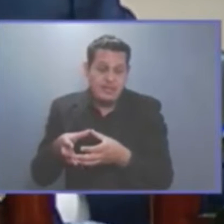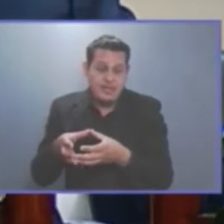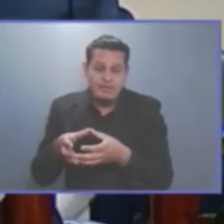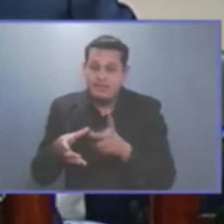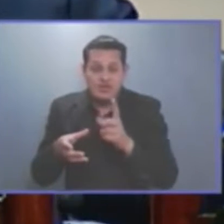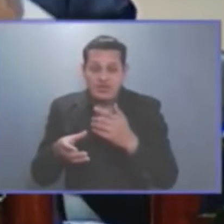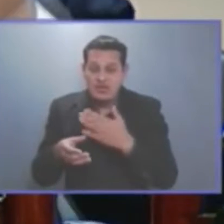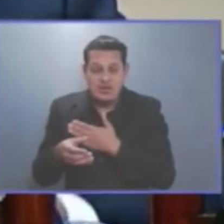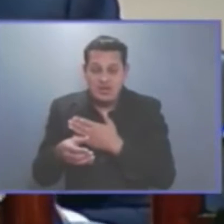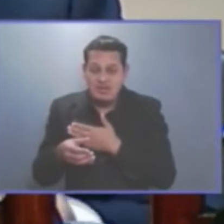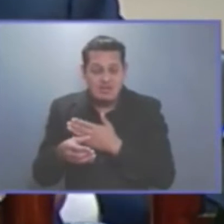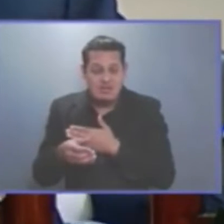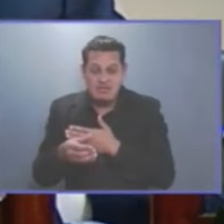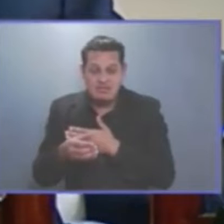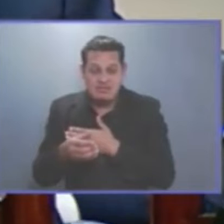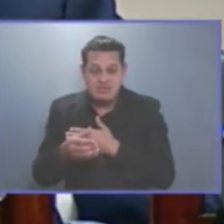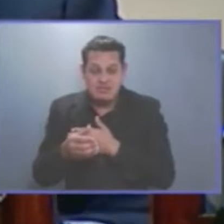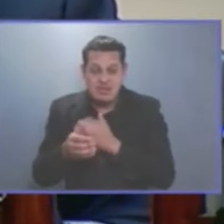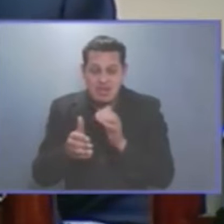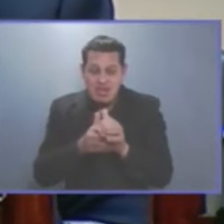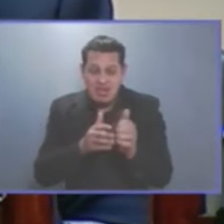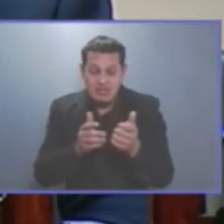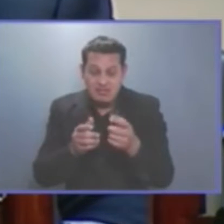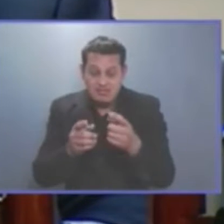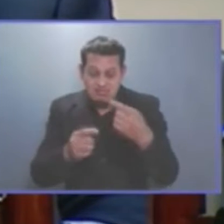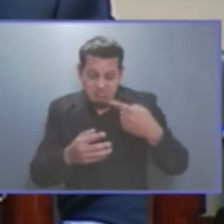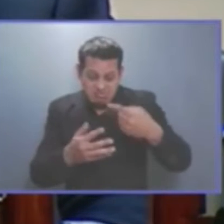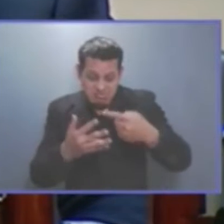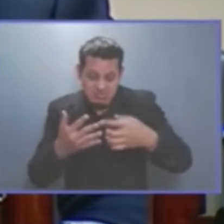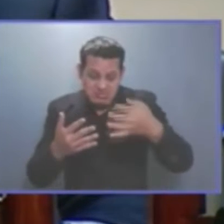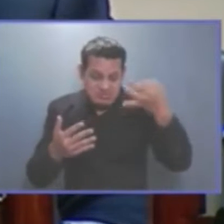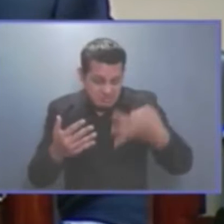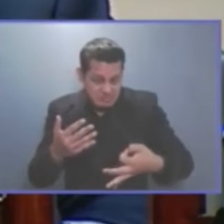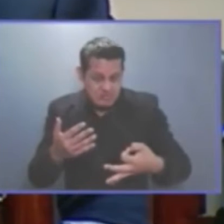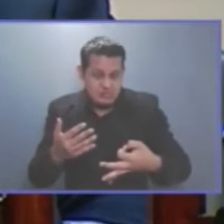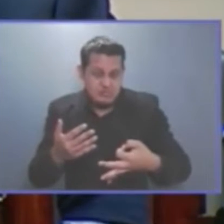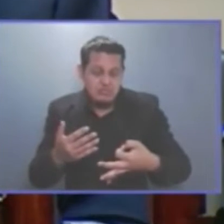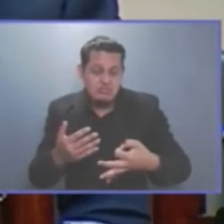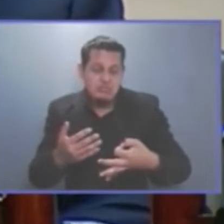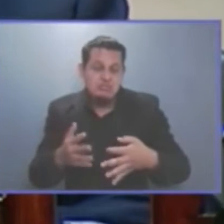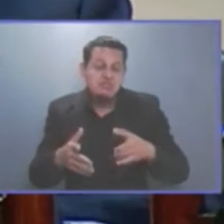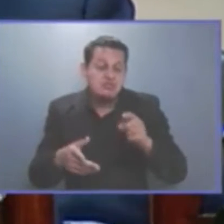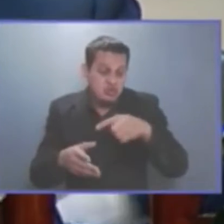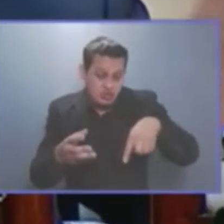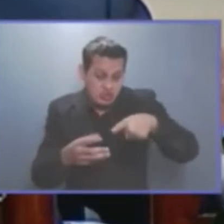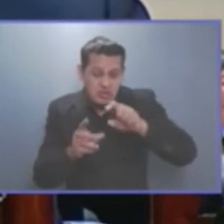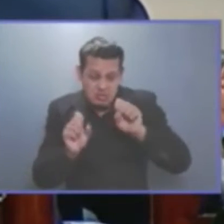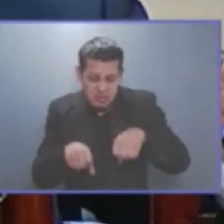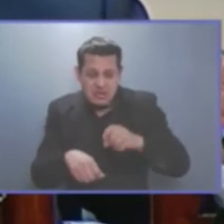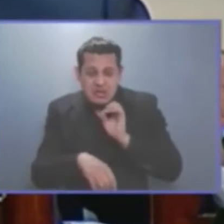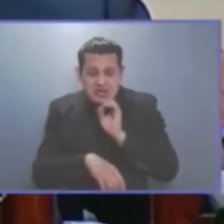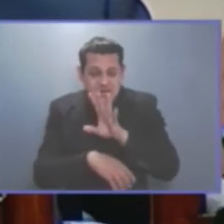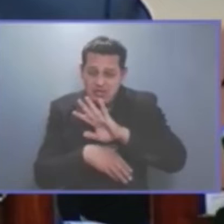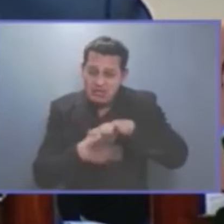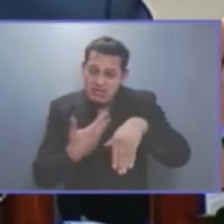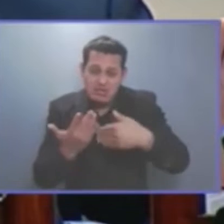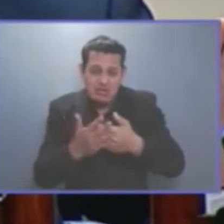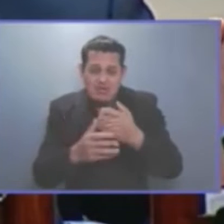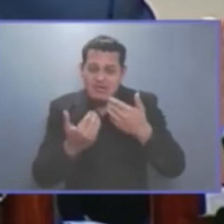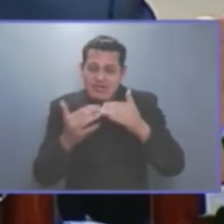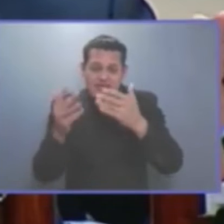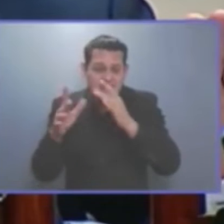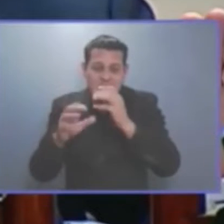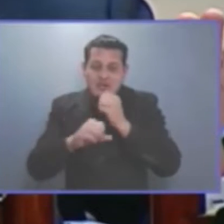que no tiene competencia para diligenciar este antejuicio ustedes lo podrán decir en todos los